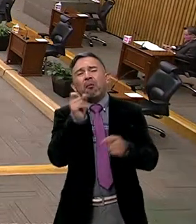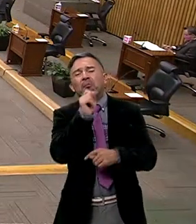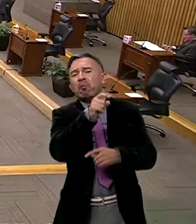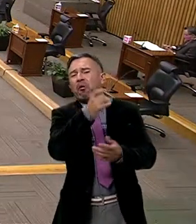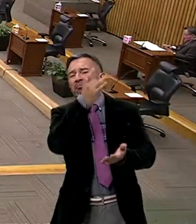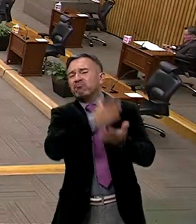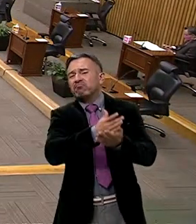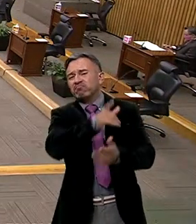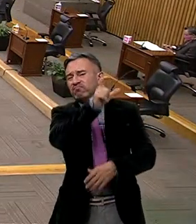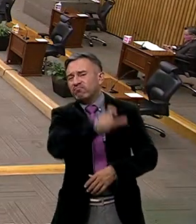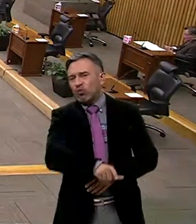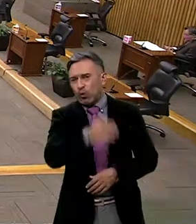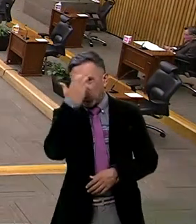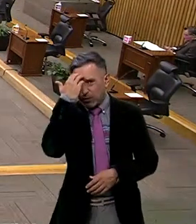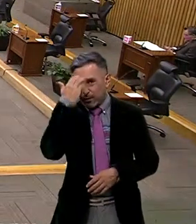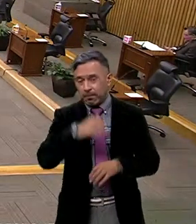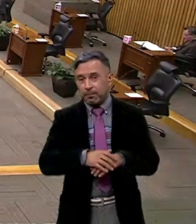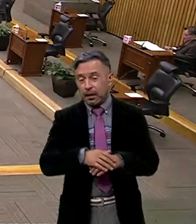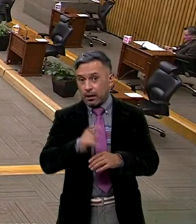para esto debemos dejar